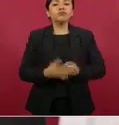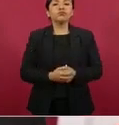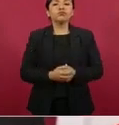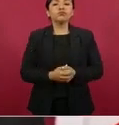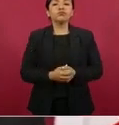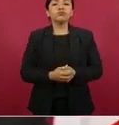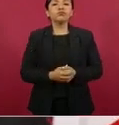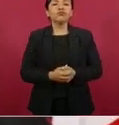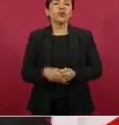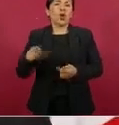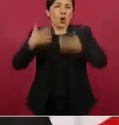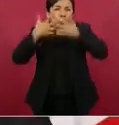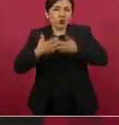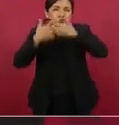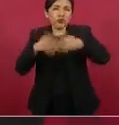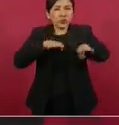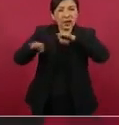no turbinaban,